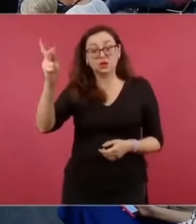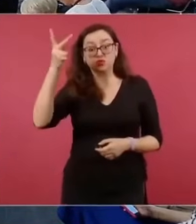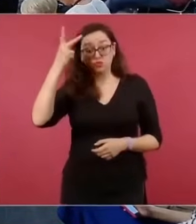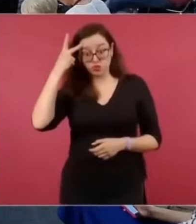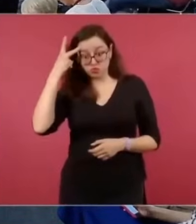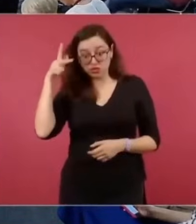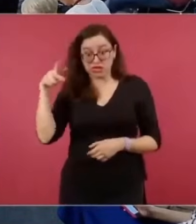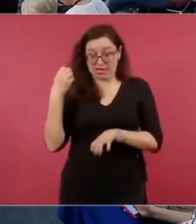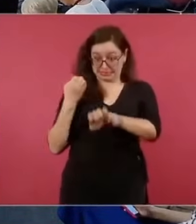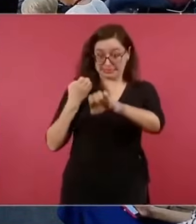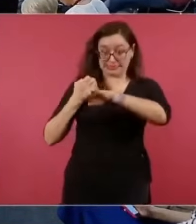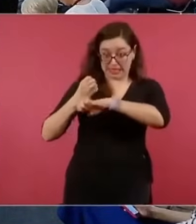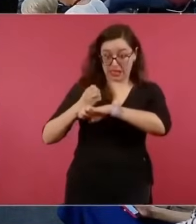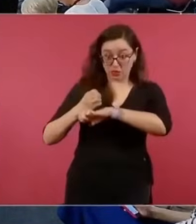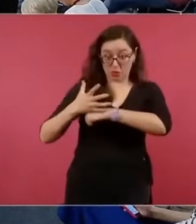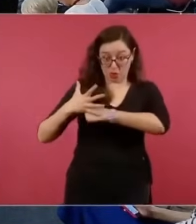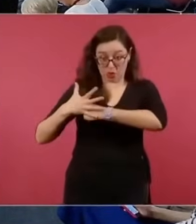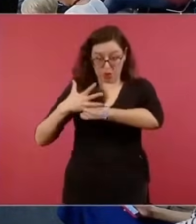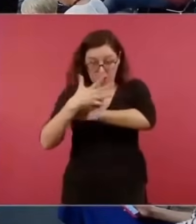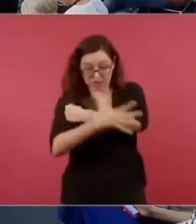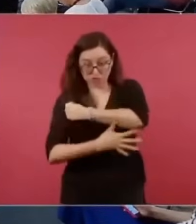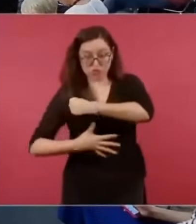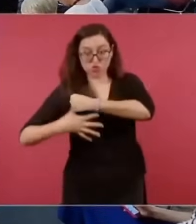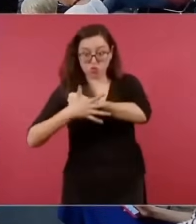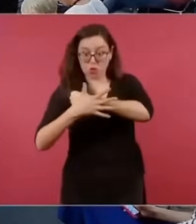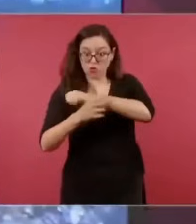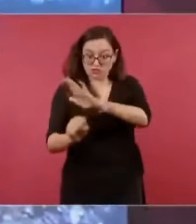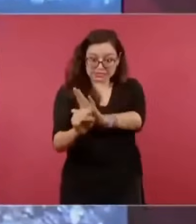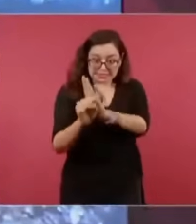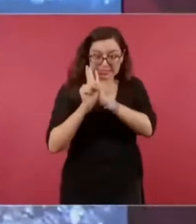aparece el cerro de San Pedro.